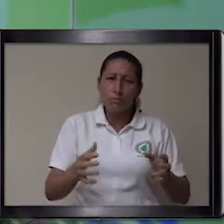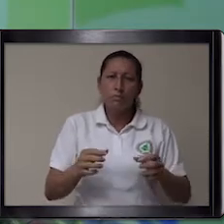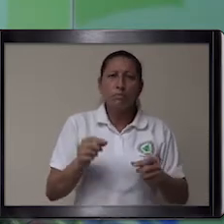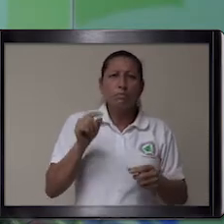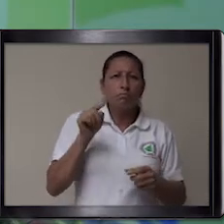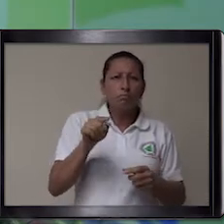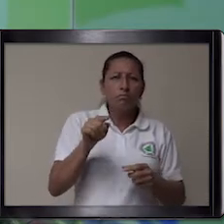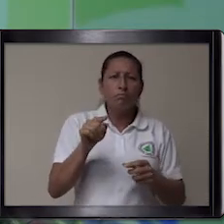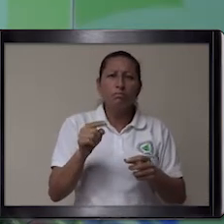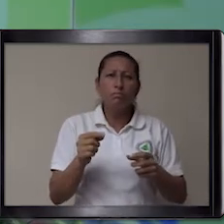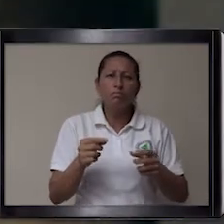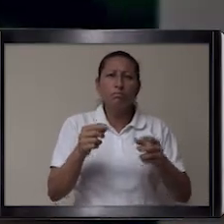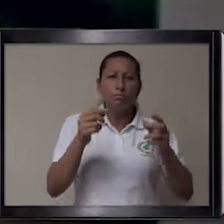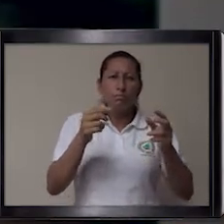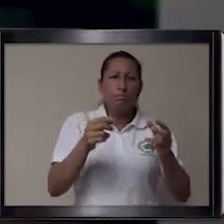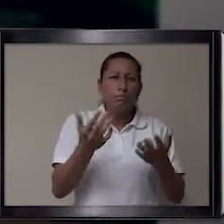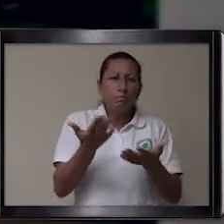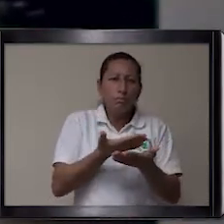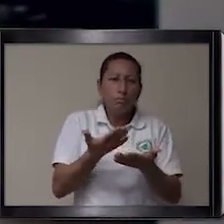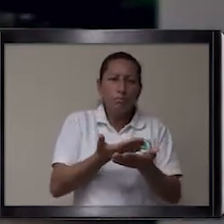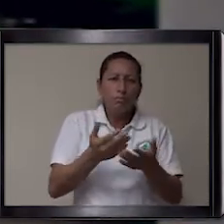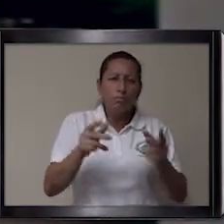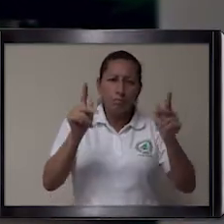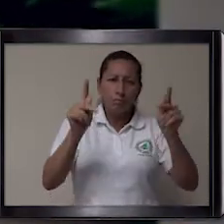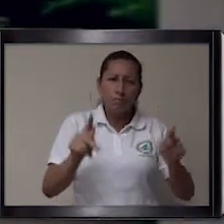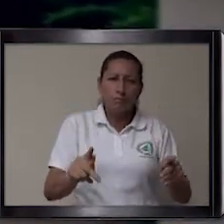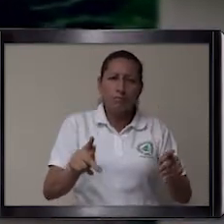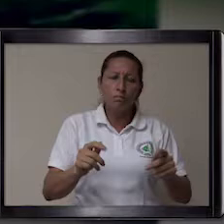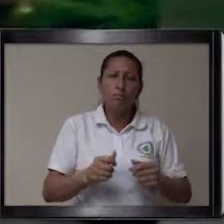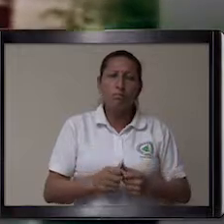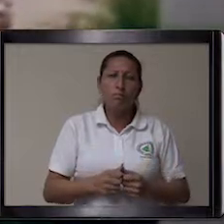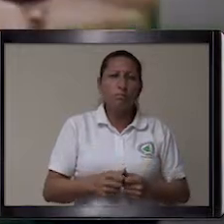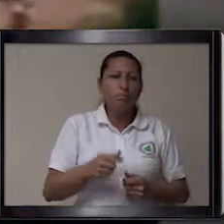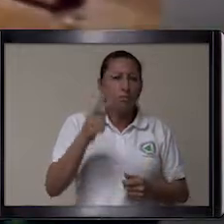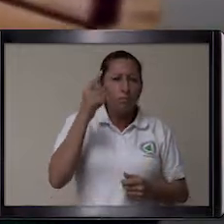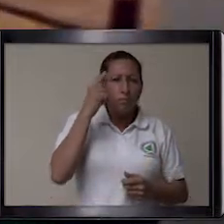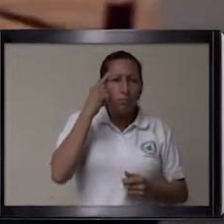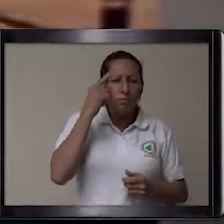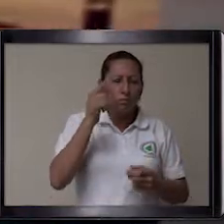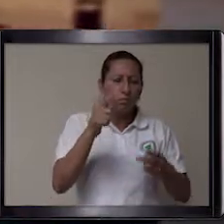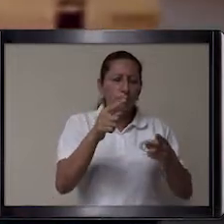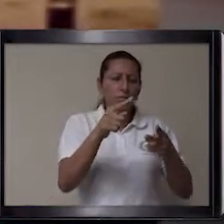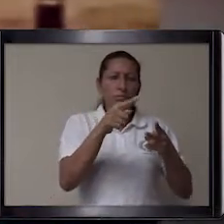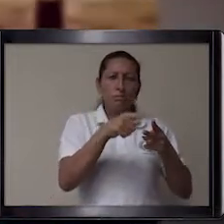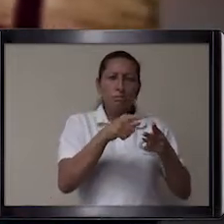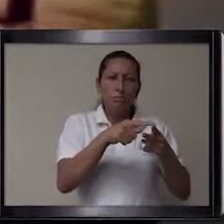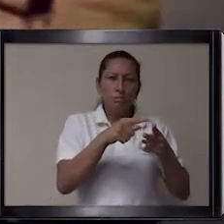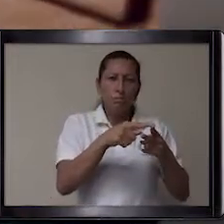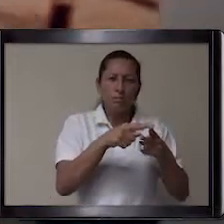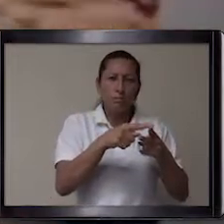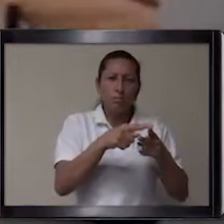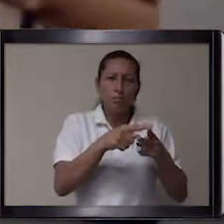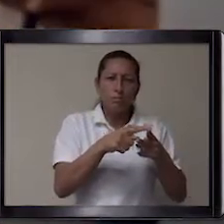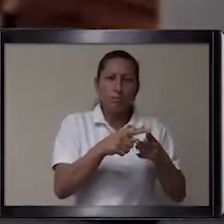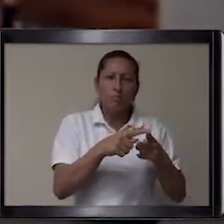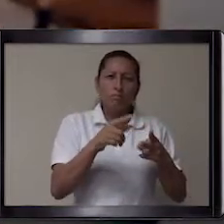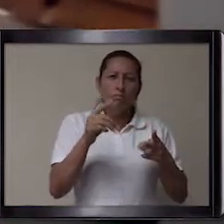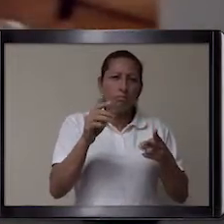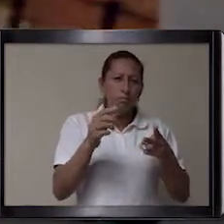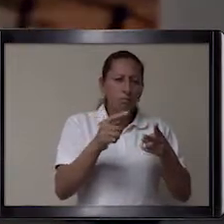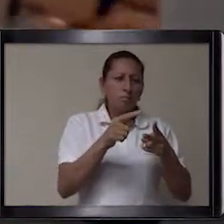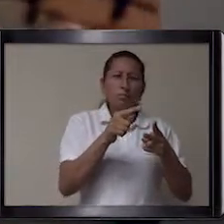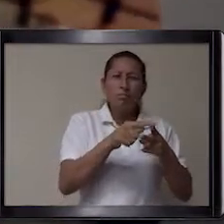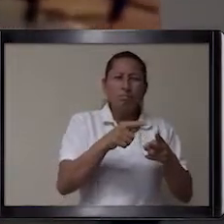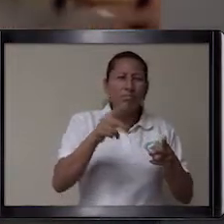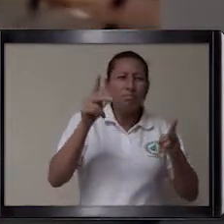a los deslizamientos, siempre vamos a tener dos enfoques en cuenta: la causa real y la